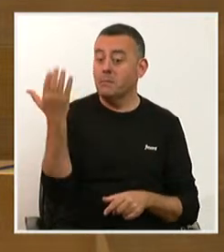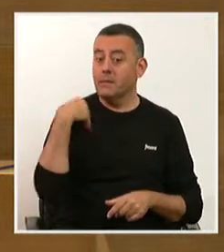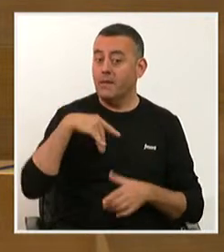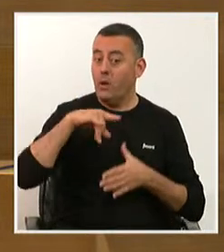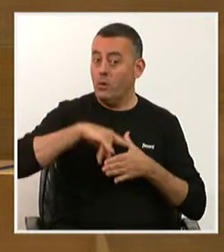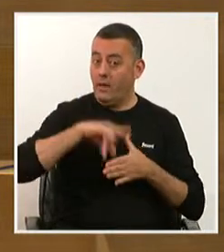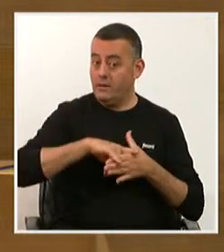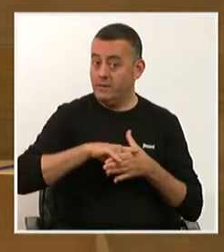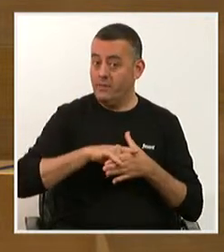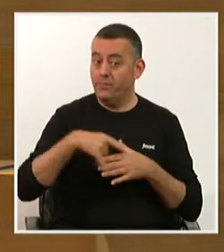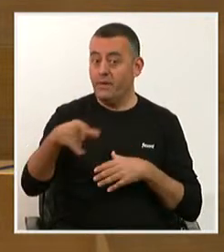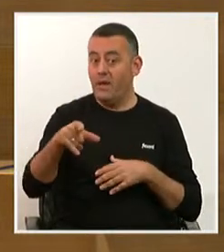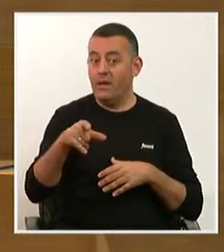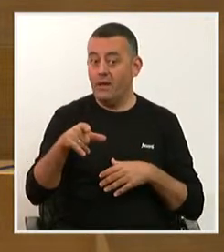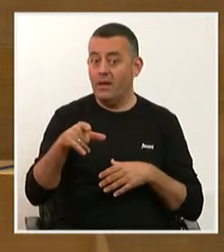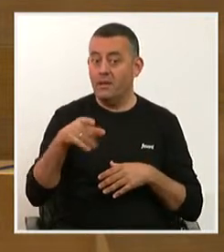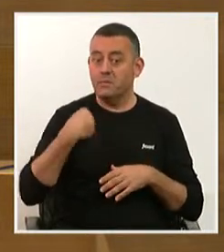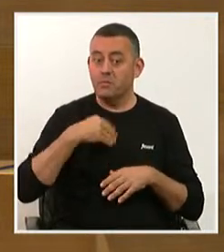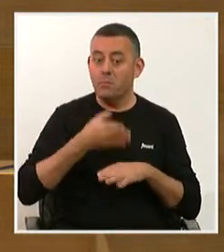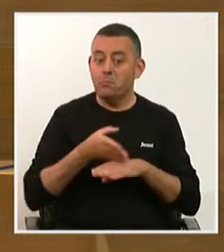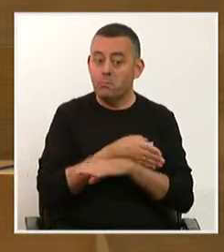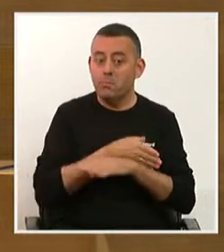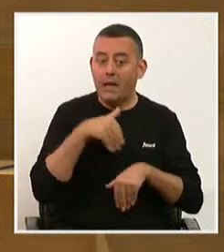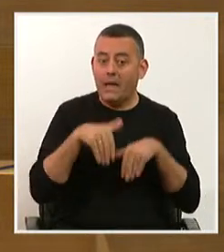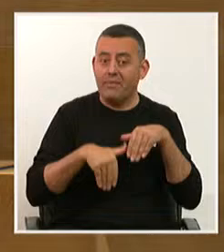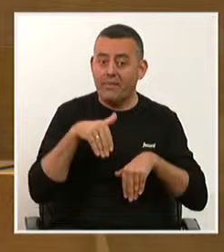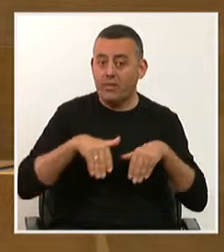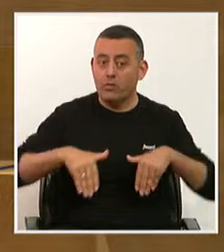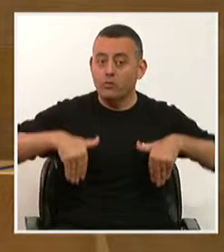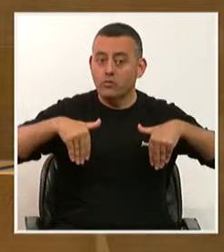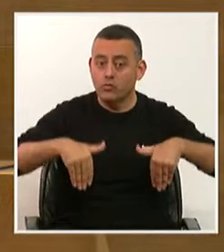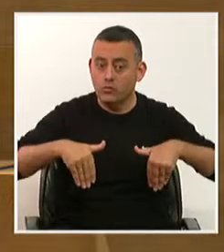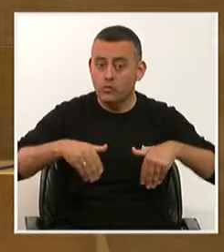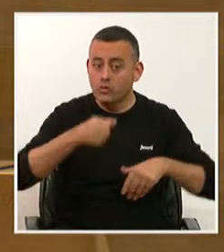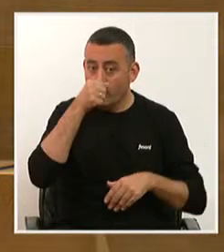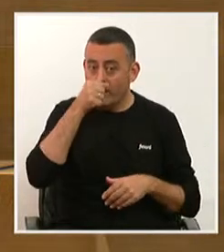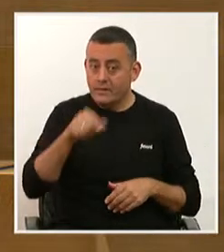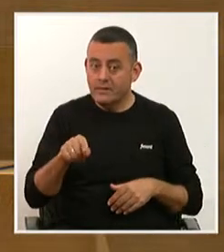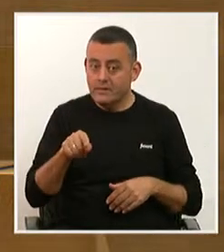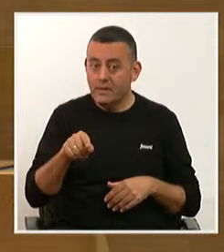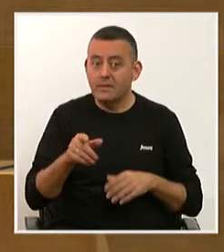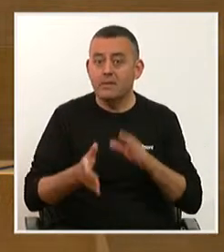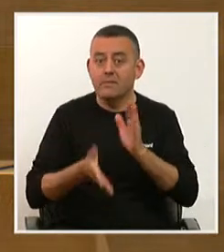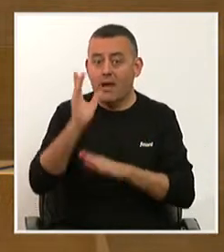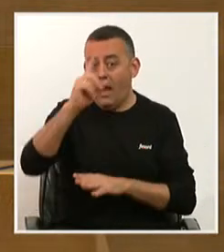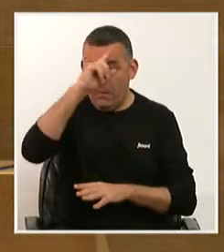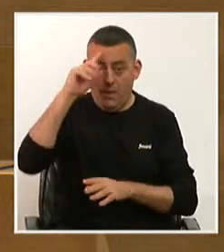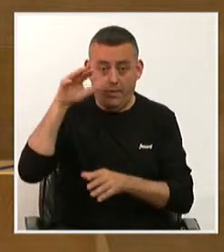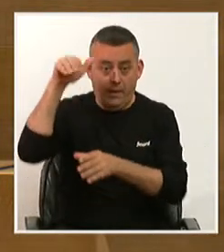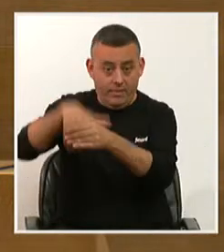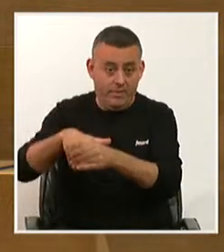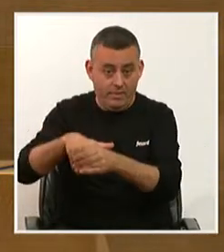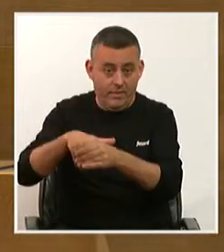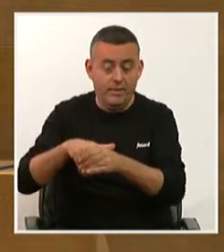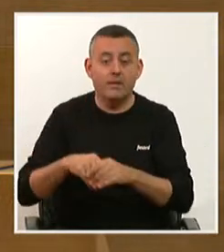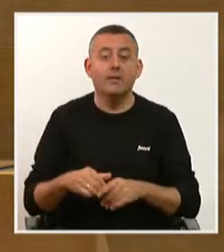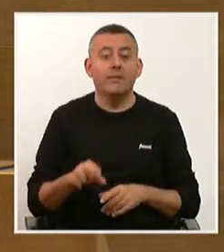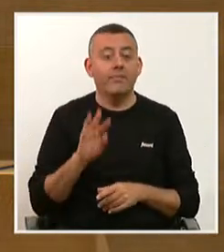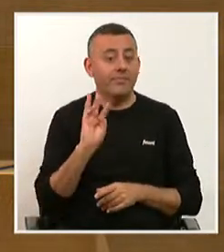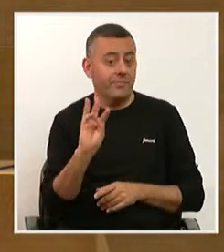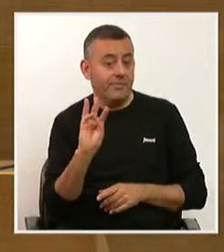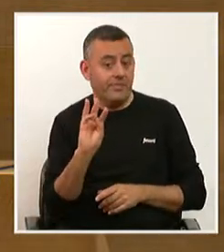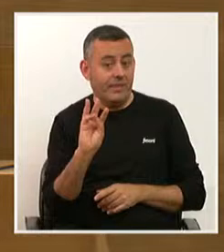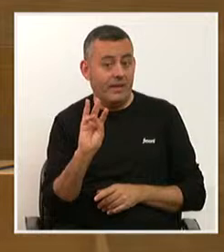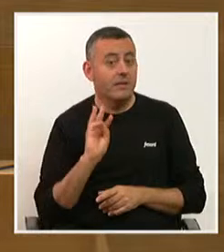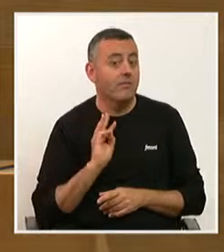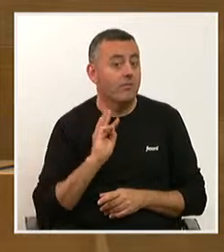en ferraz a los tres precandidatos socialistas pensábamos que eran solo socialistas y de Madrid porque fueron tres candidatos y volvió